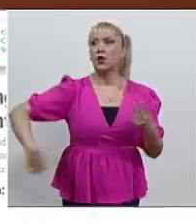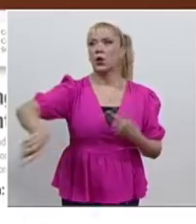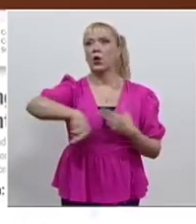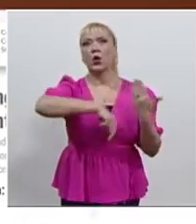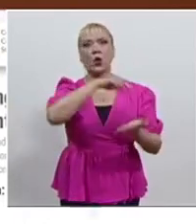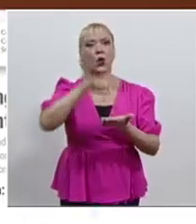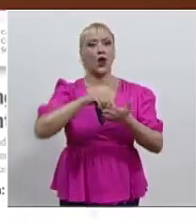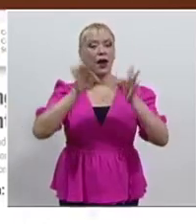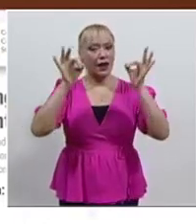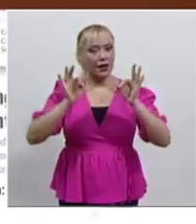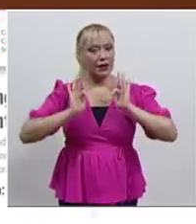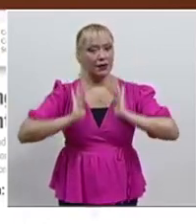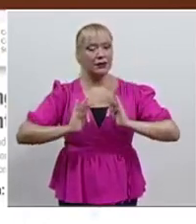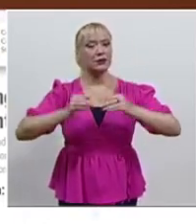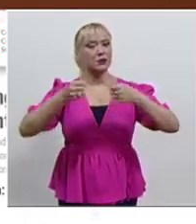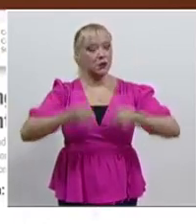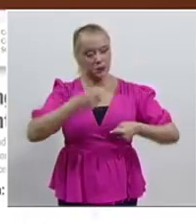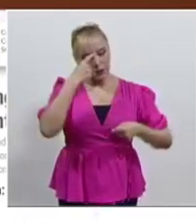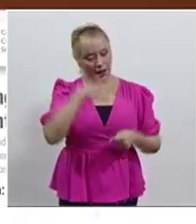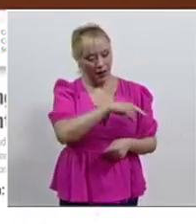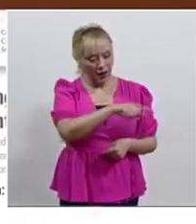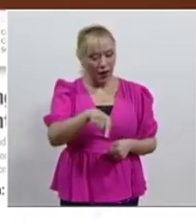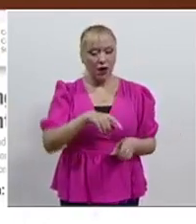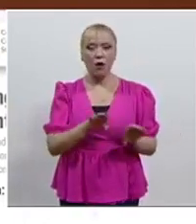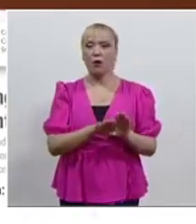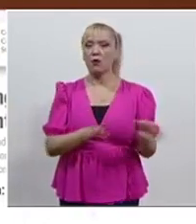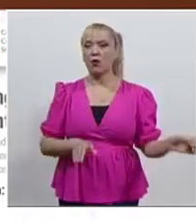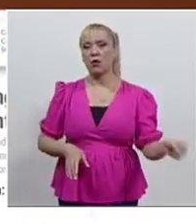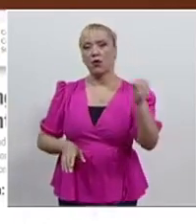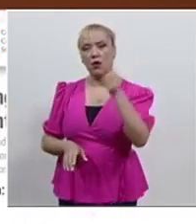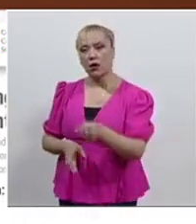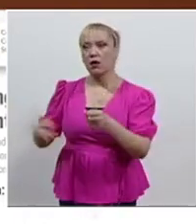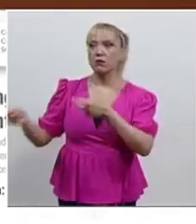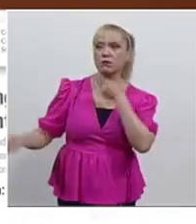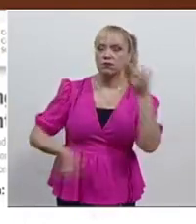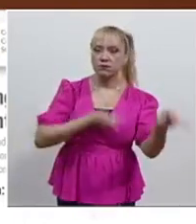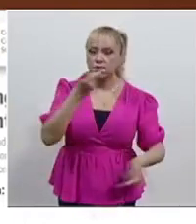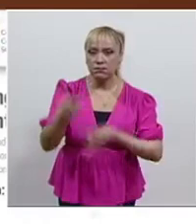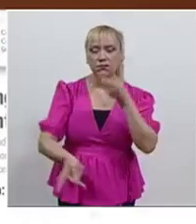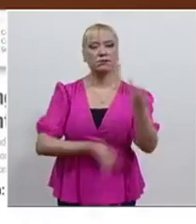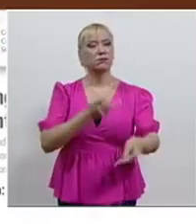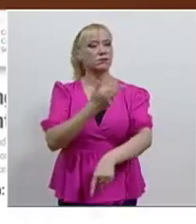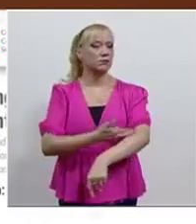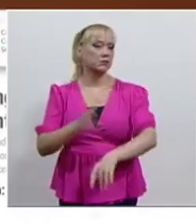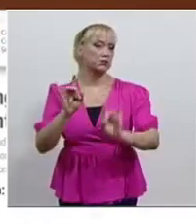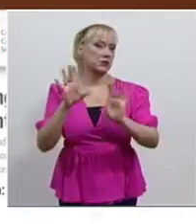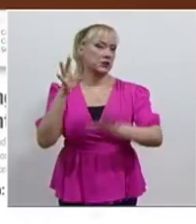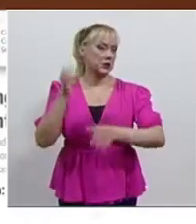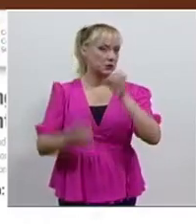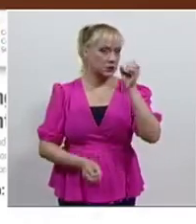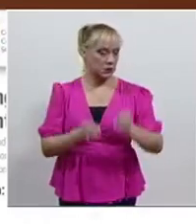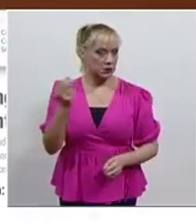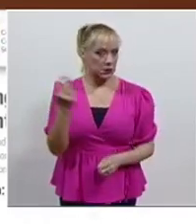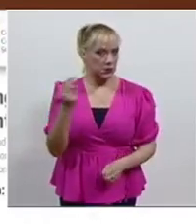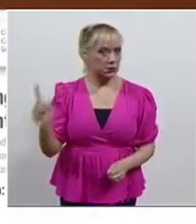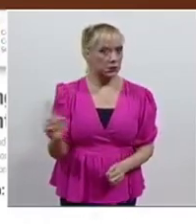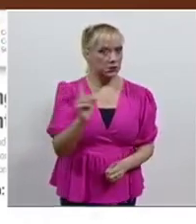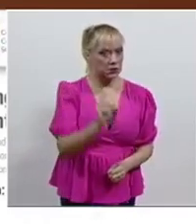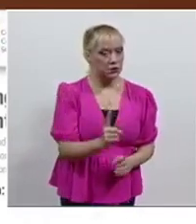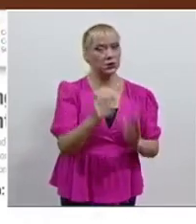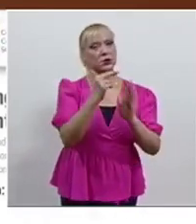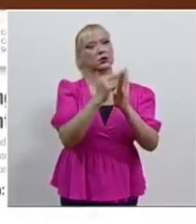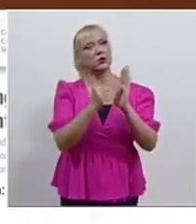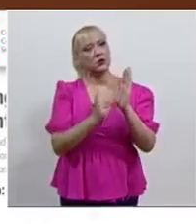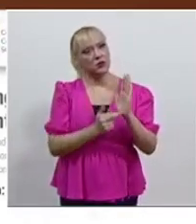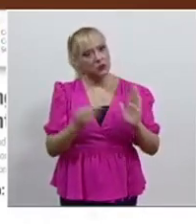seguros para el desahogo de los actos procesales. A pesar de protocolos y a